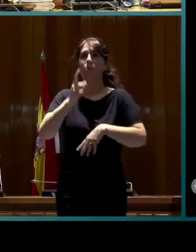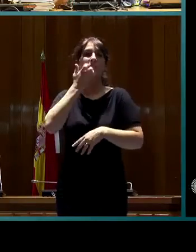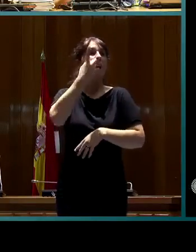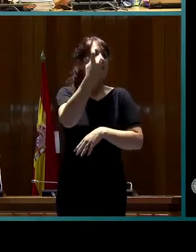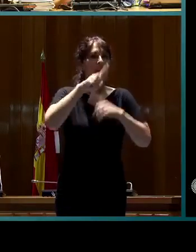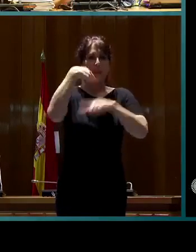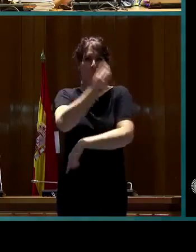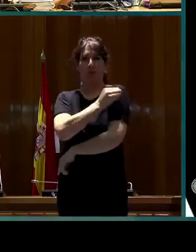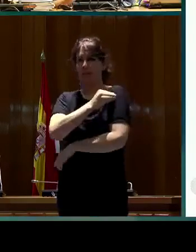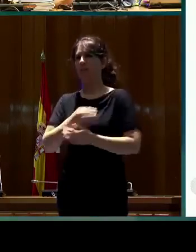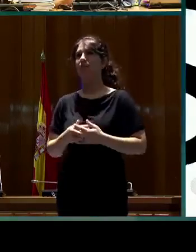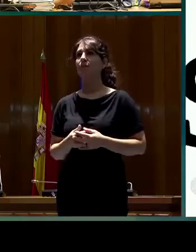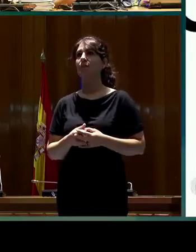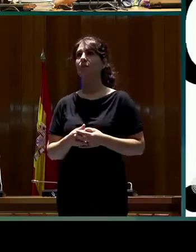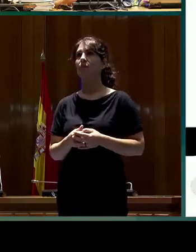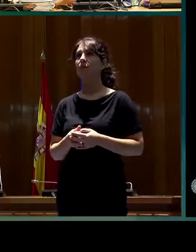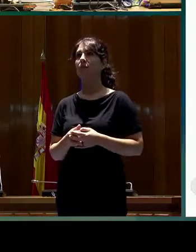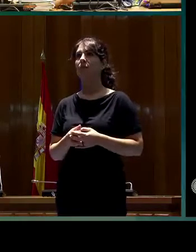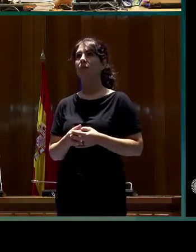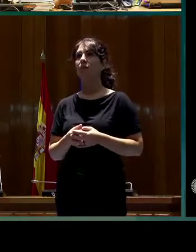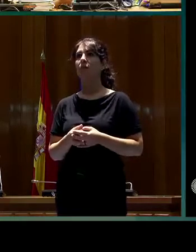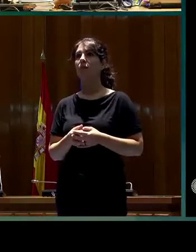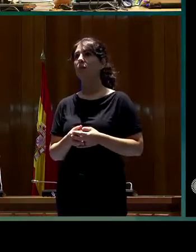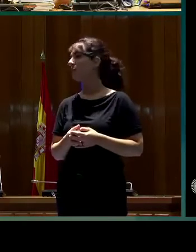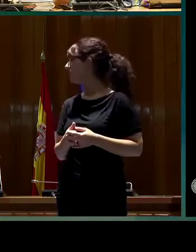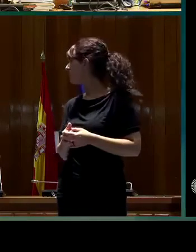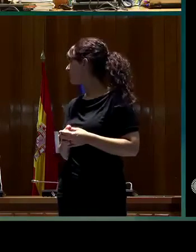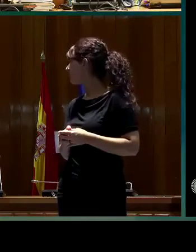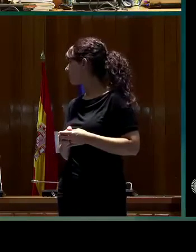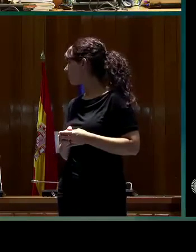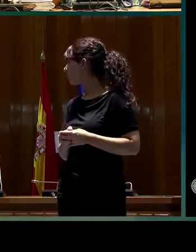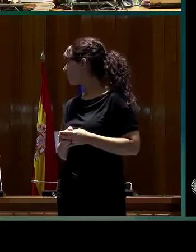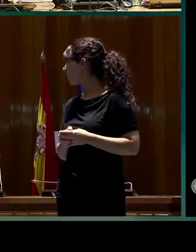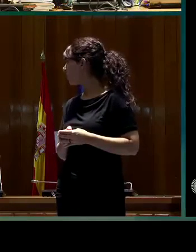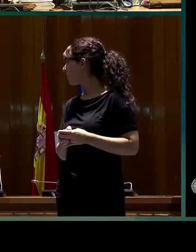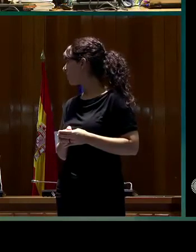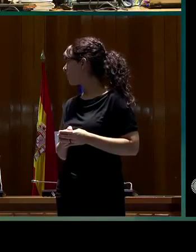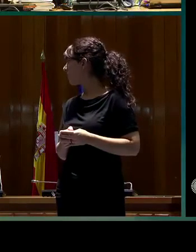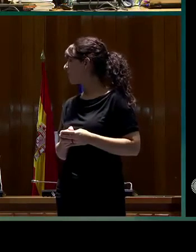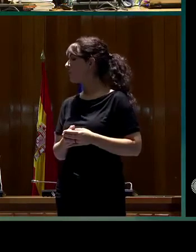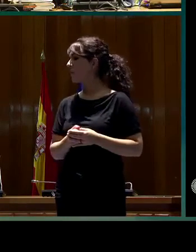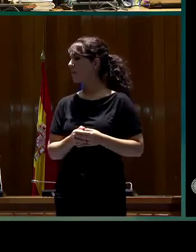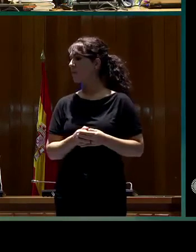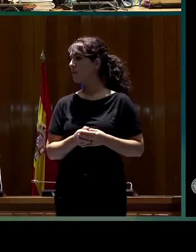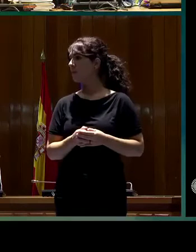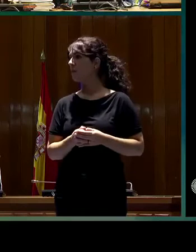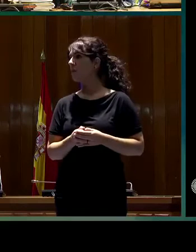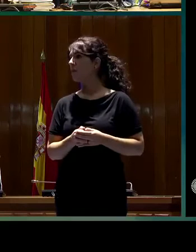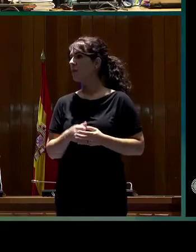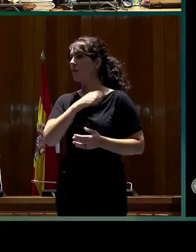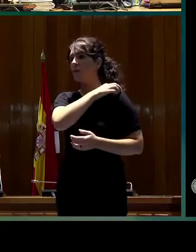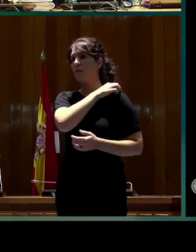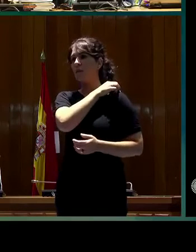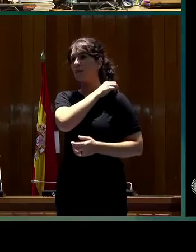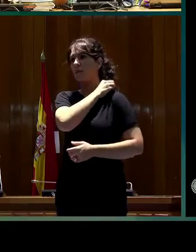luego, lo comentamos. Yo hablaba de incapacidad no solo como una necesidad